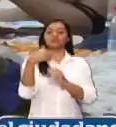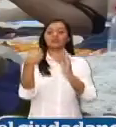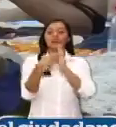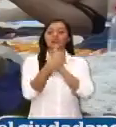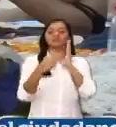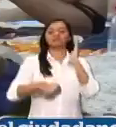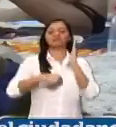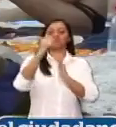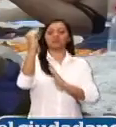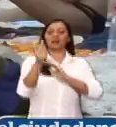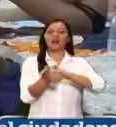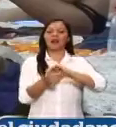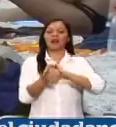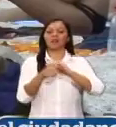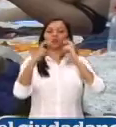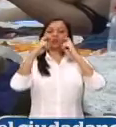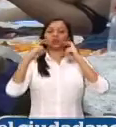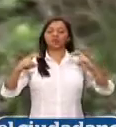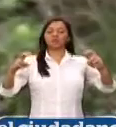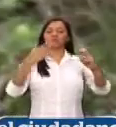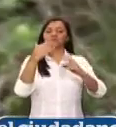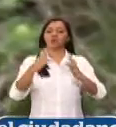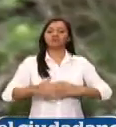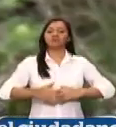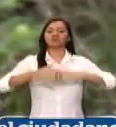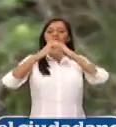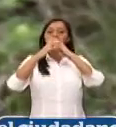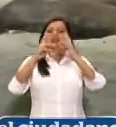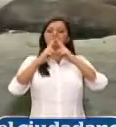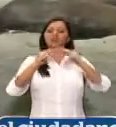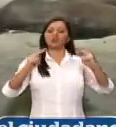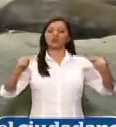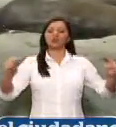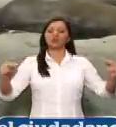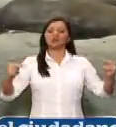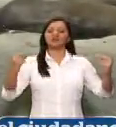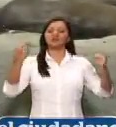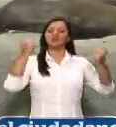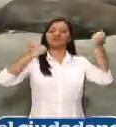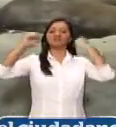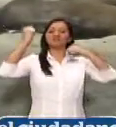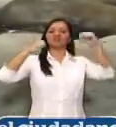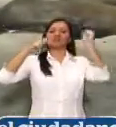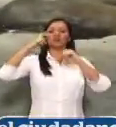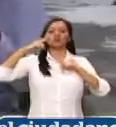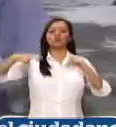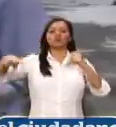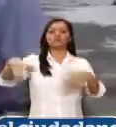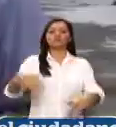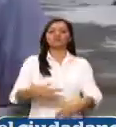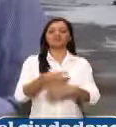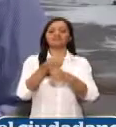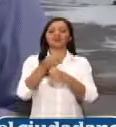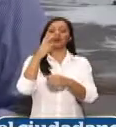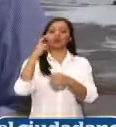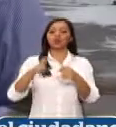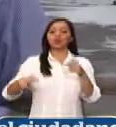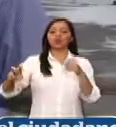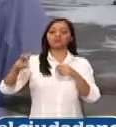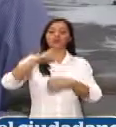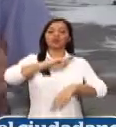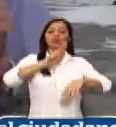en las islas, debido a que ahora el destino es promocionado como turismo de naturaleza, aventura y turismo seguro. También los turistas